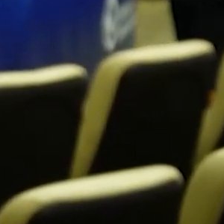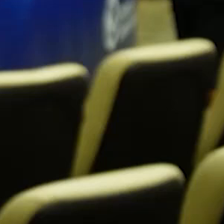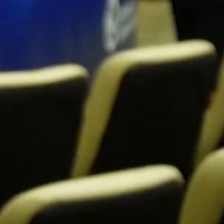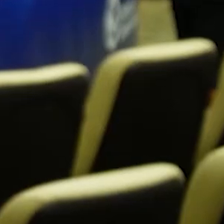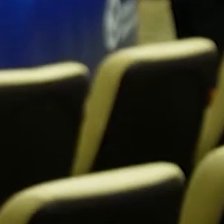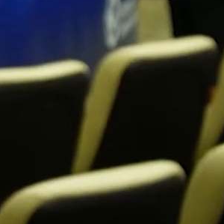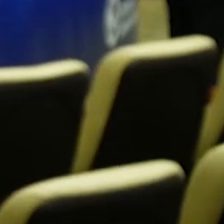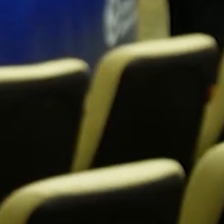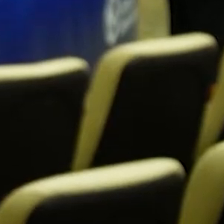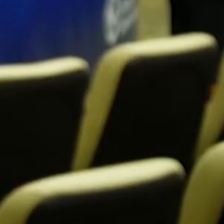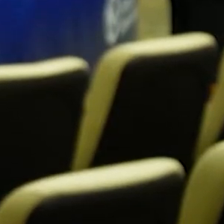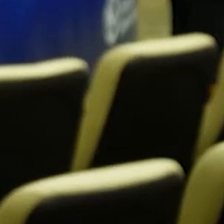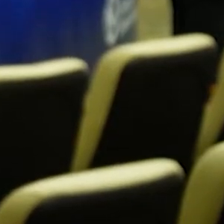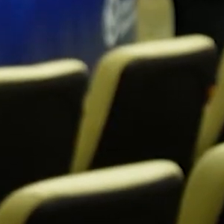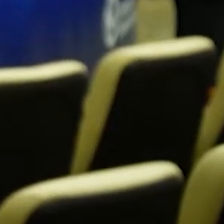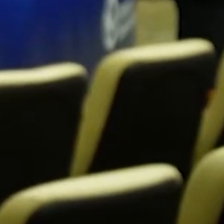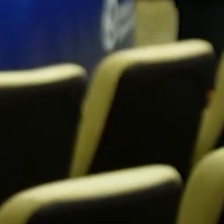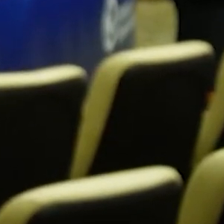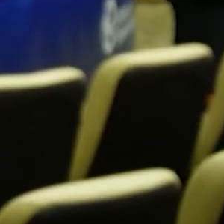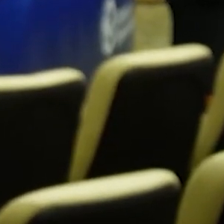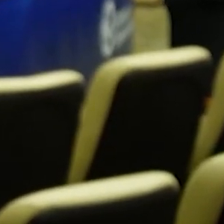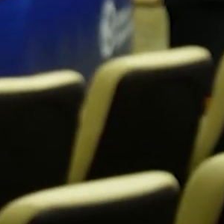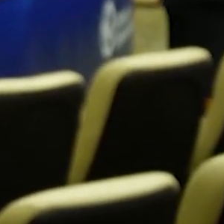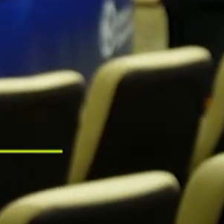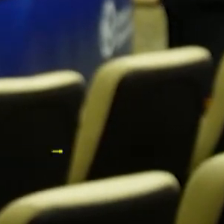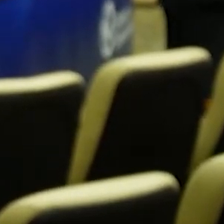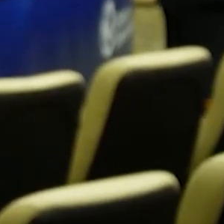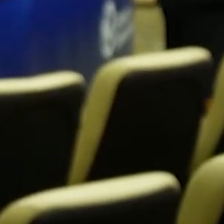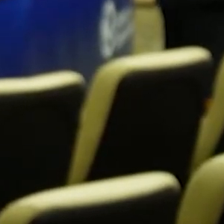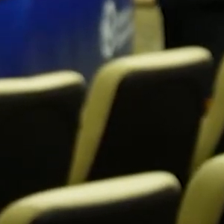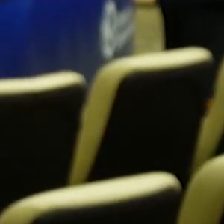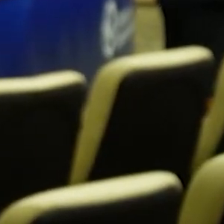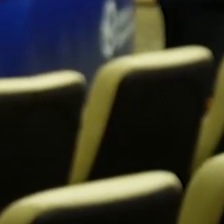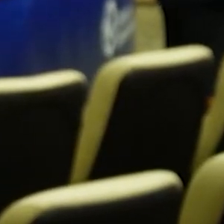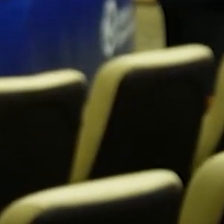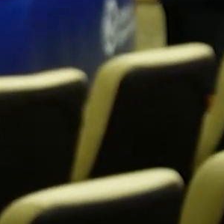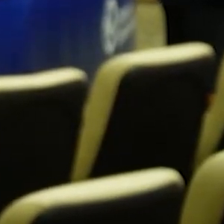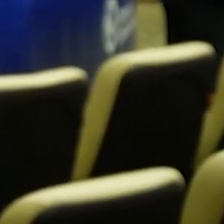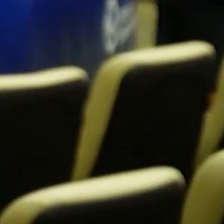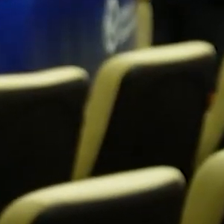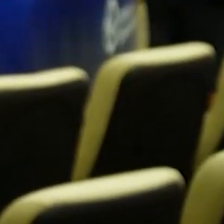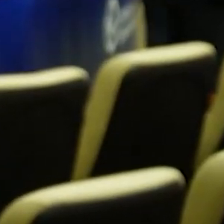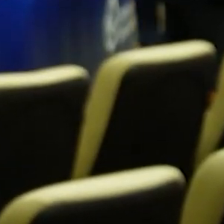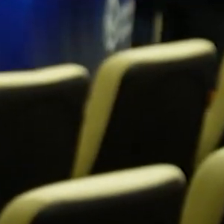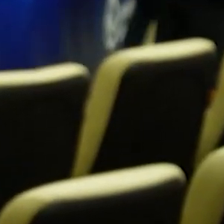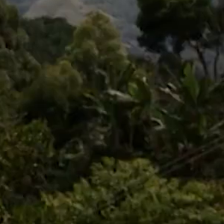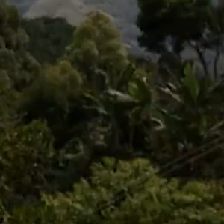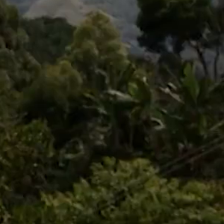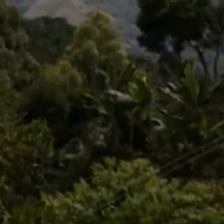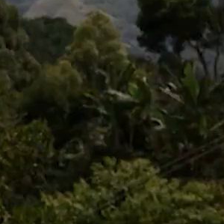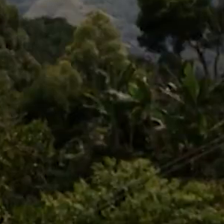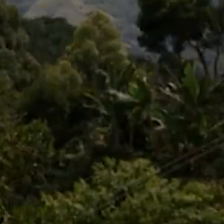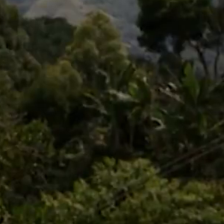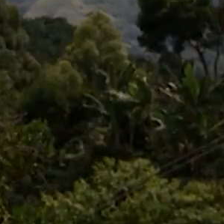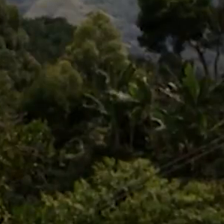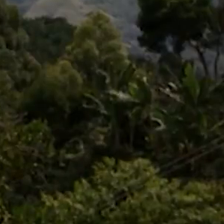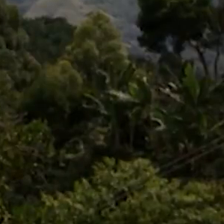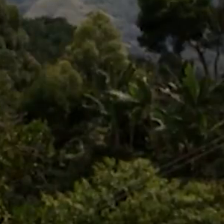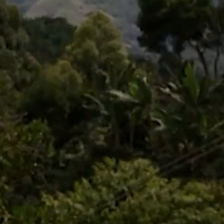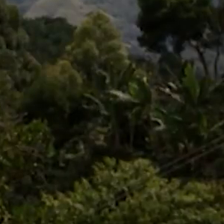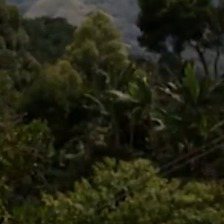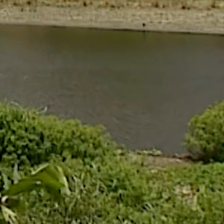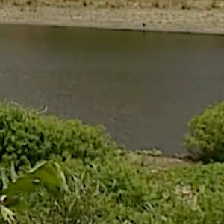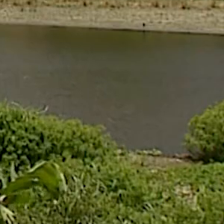organizaciones ambientales, la inversión en las plantas de tratamiento, dejaríamos de hacer inversión en los procesos